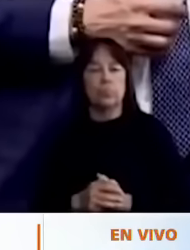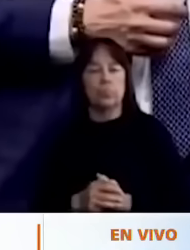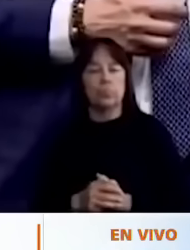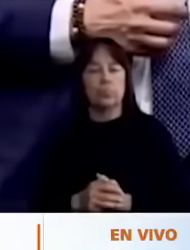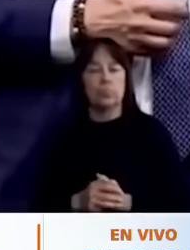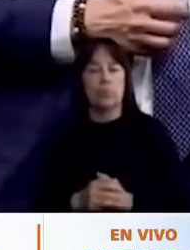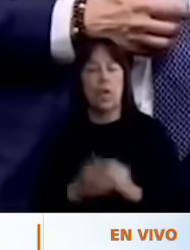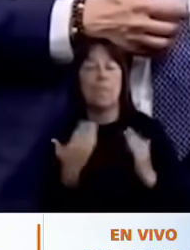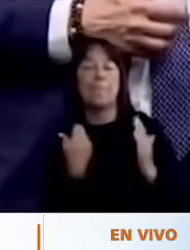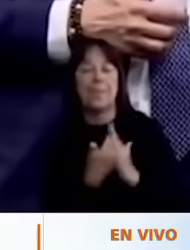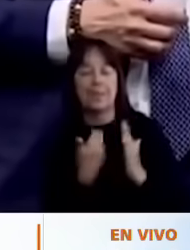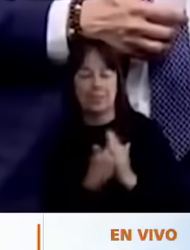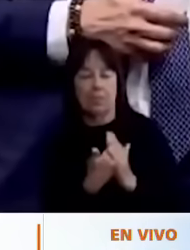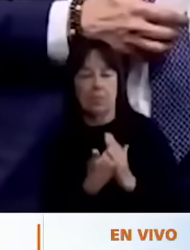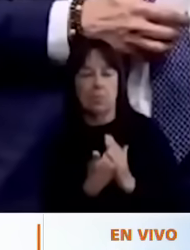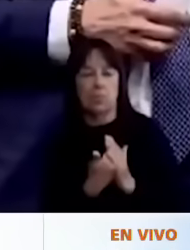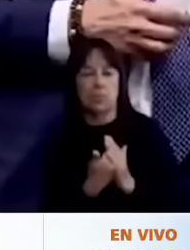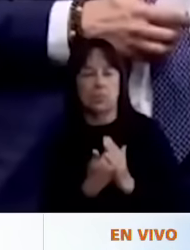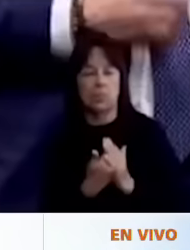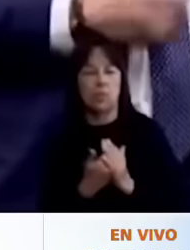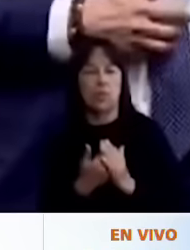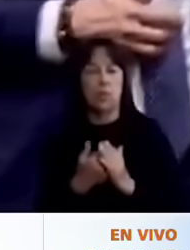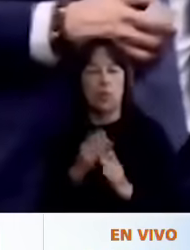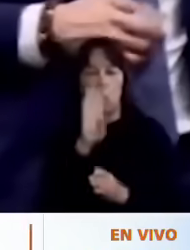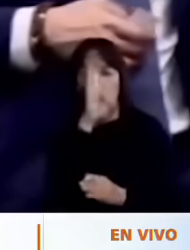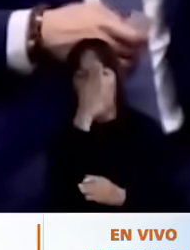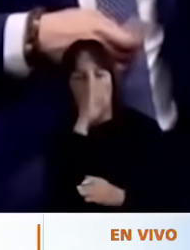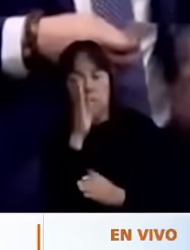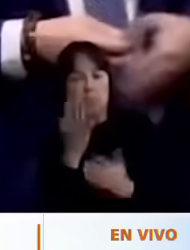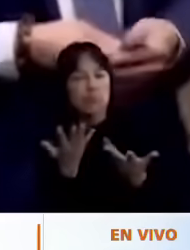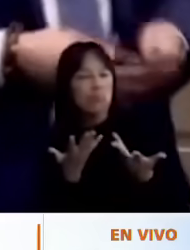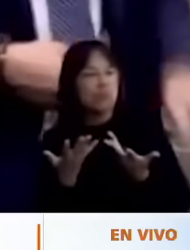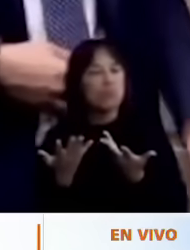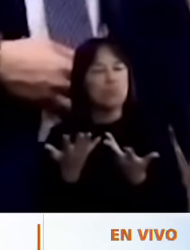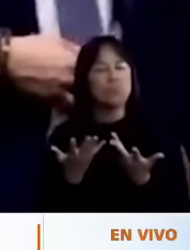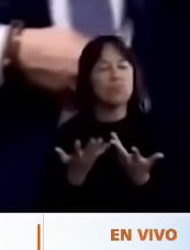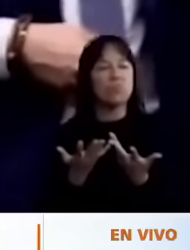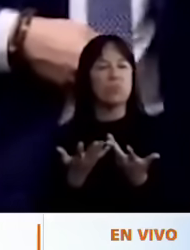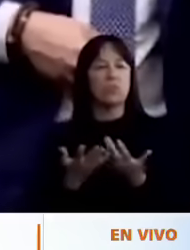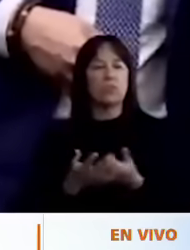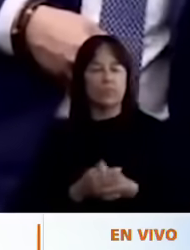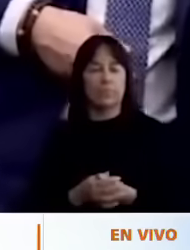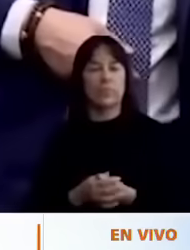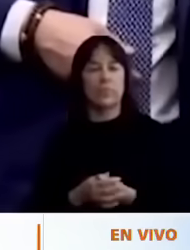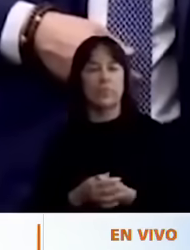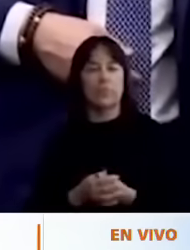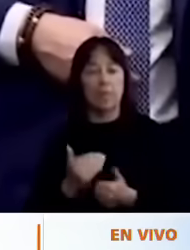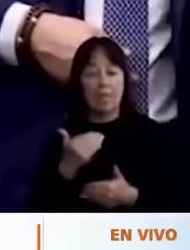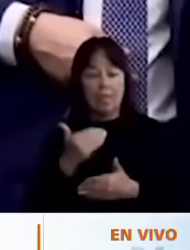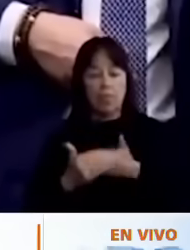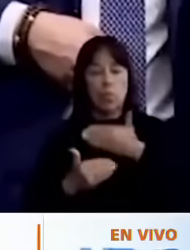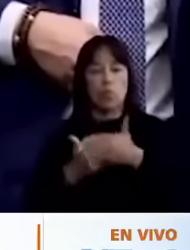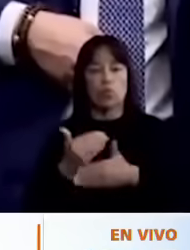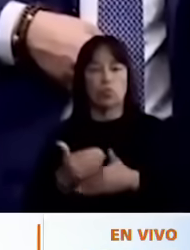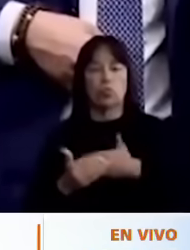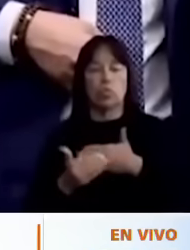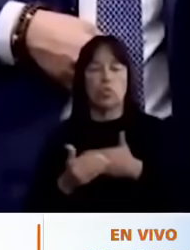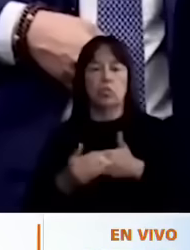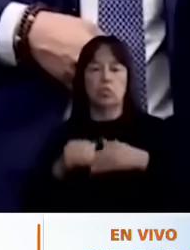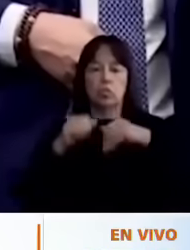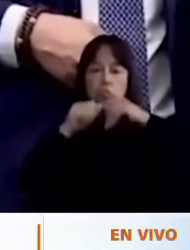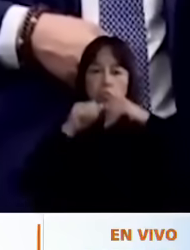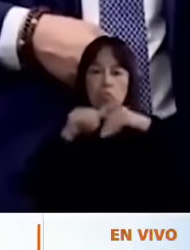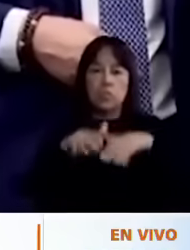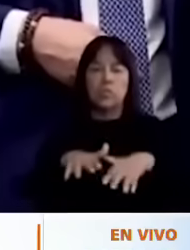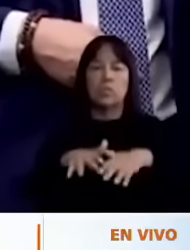Planteamos que para poder disipar cualquier duda se debe dar el proceso y publicación